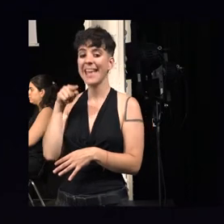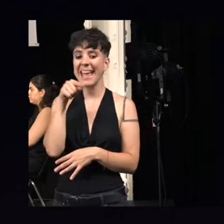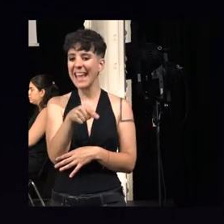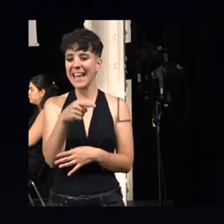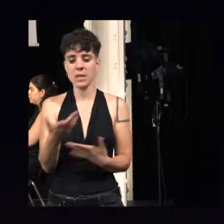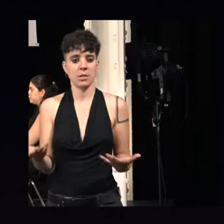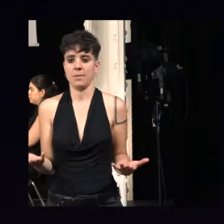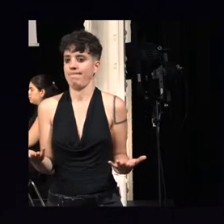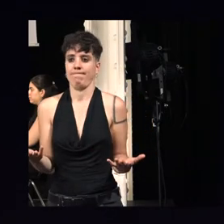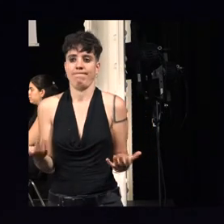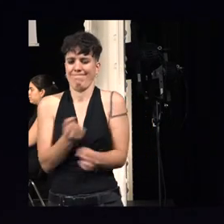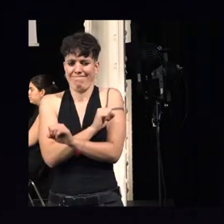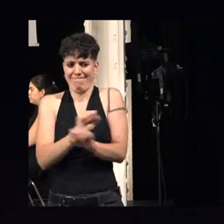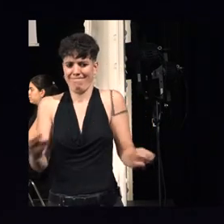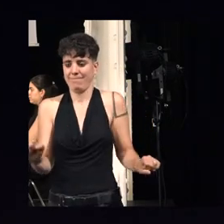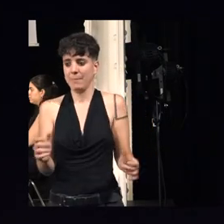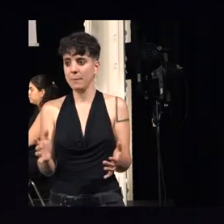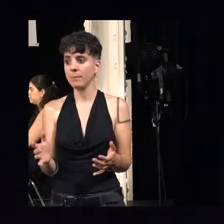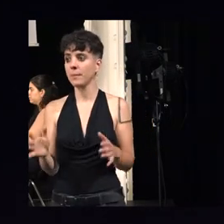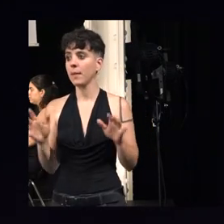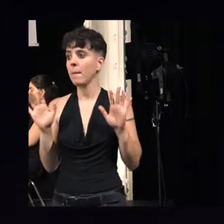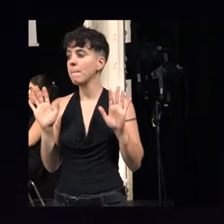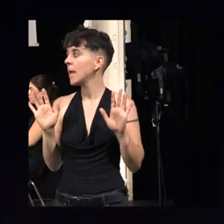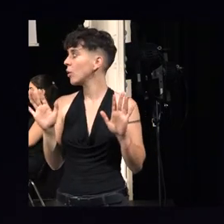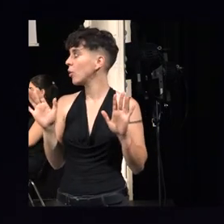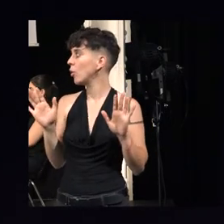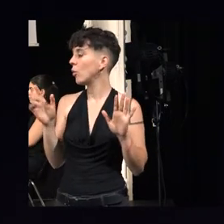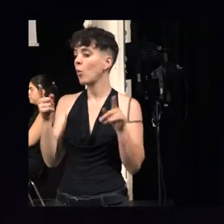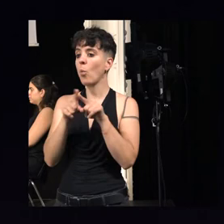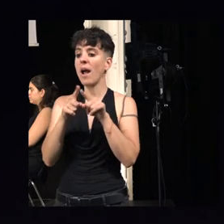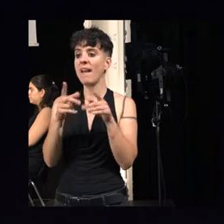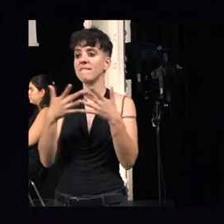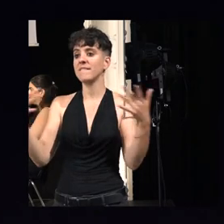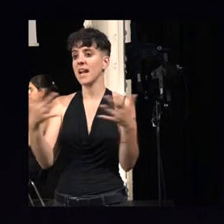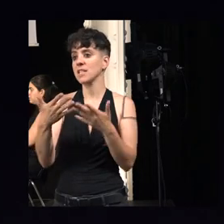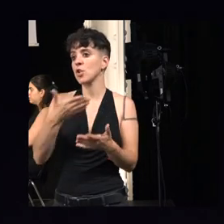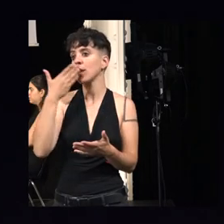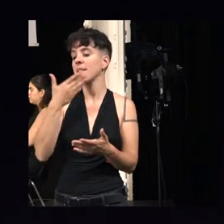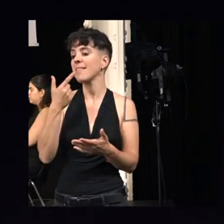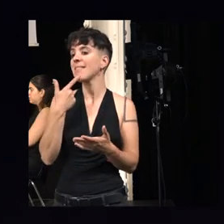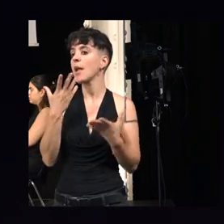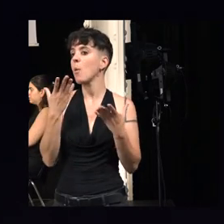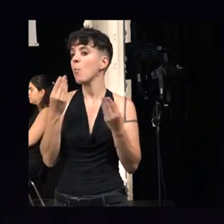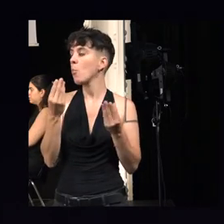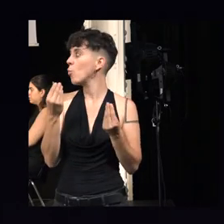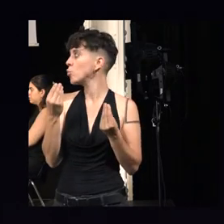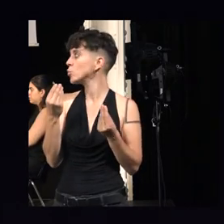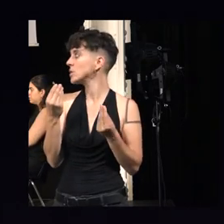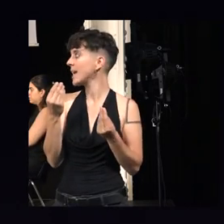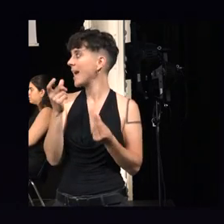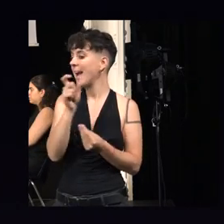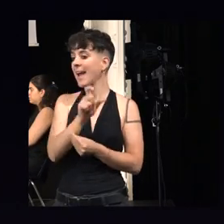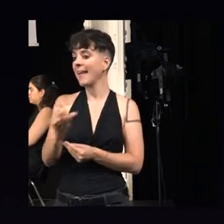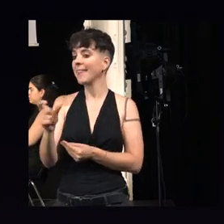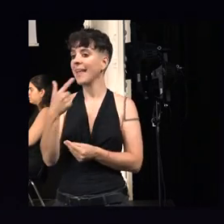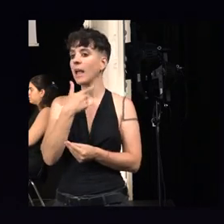va a ningún sitio, pero, como dice el dicho, mucha gente se quedará con cuando agua